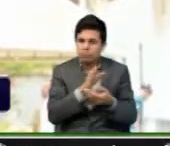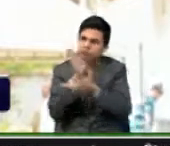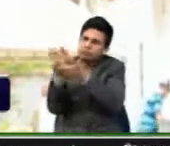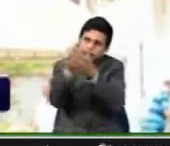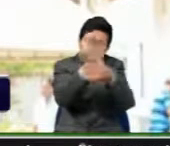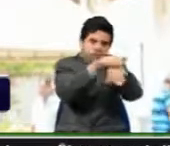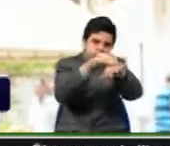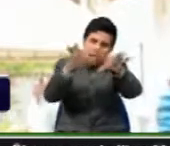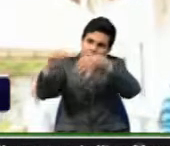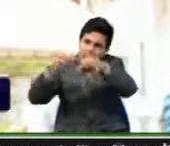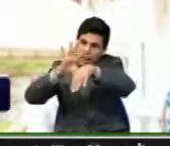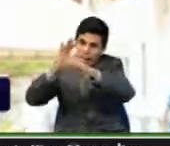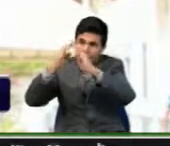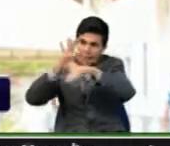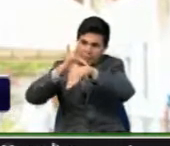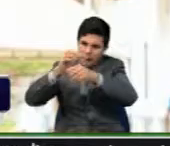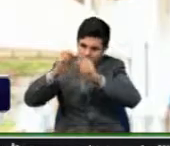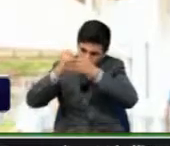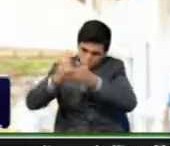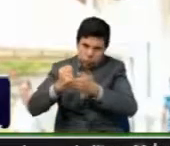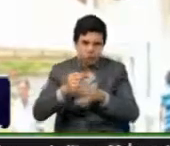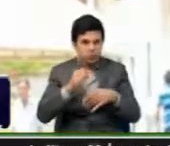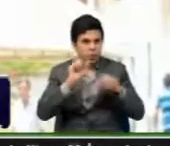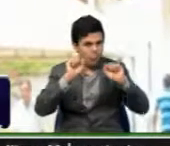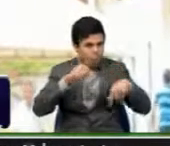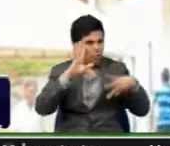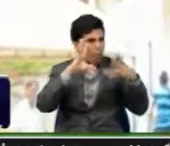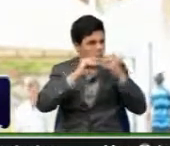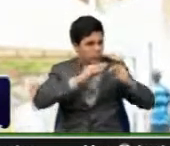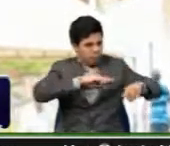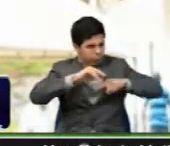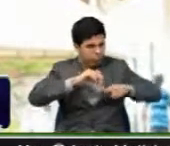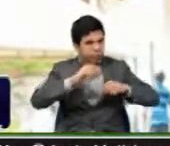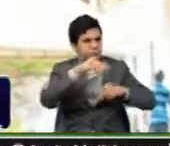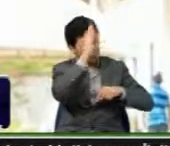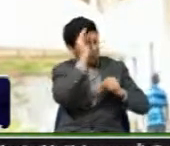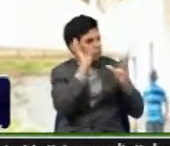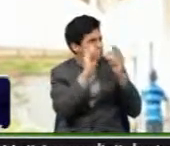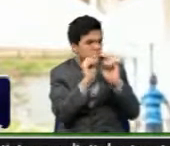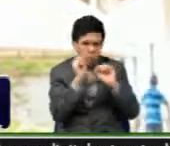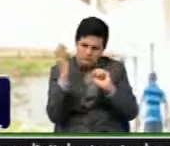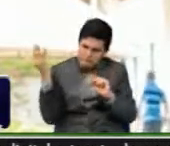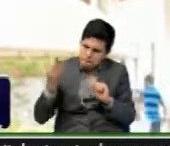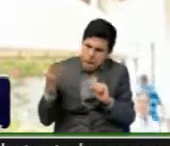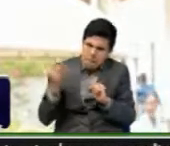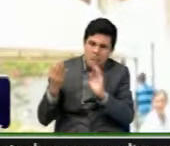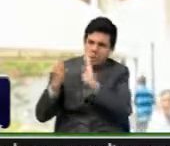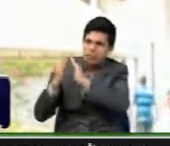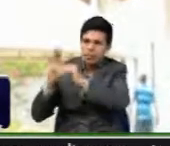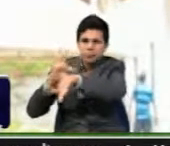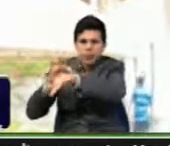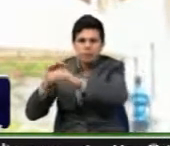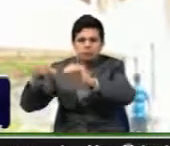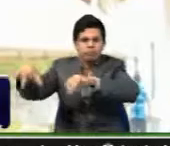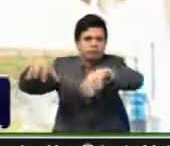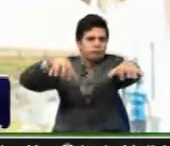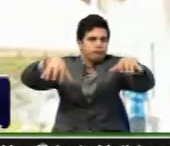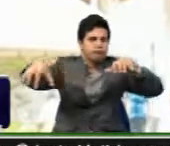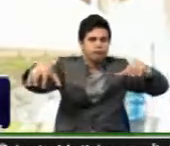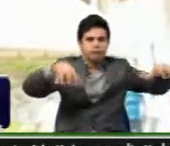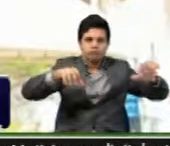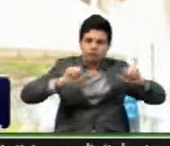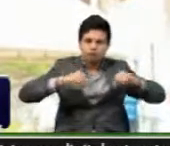hospital para que nos ayuden con recursos para que estos centros de salud funcionen permanentemente. Es decir, que ellos por medio de recursos